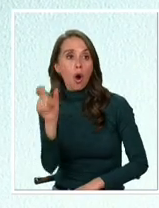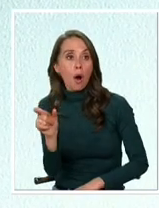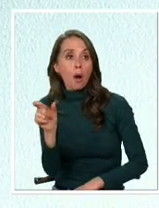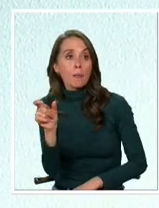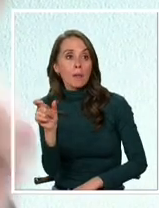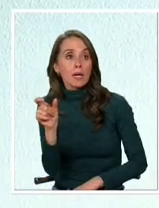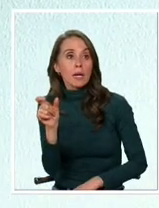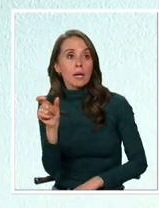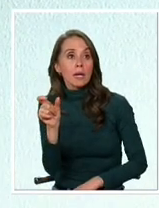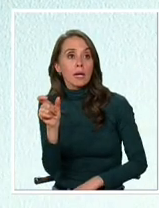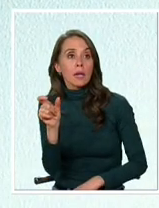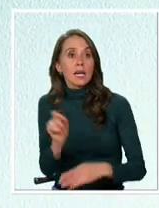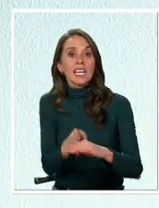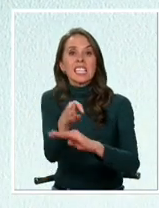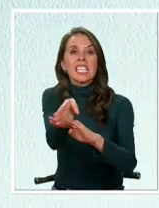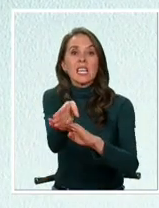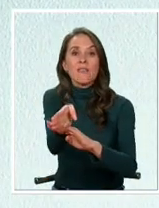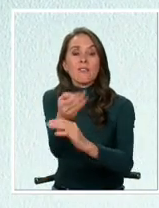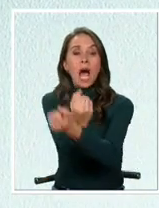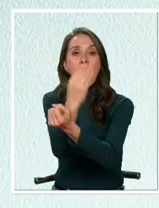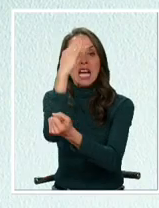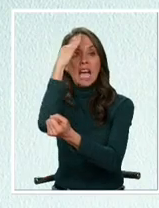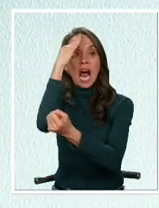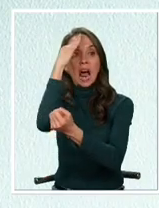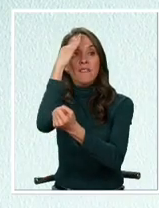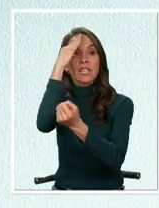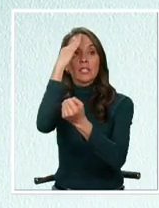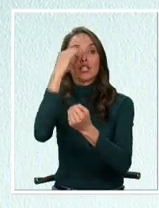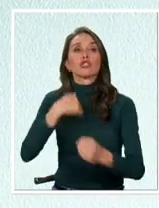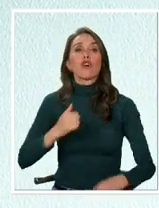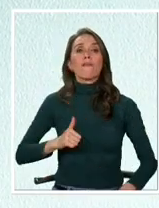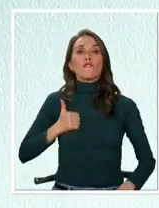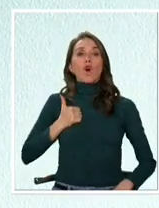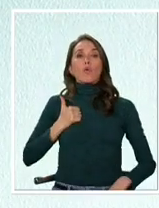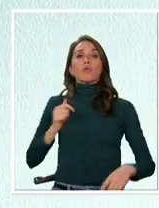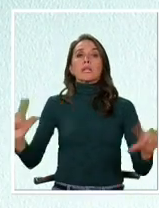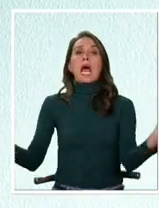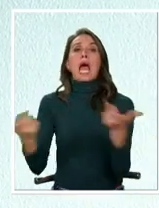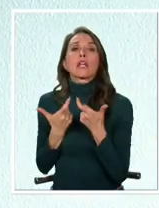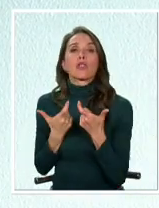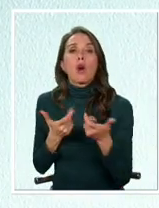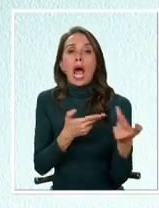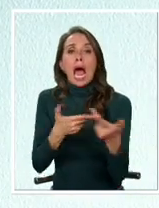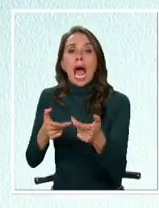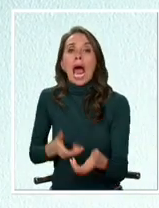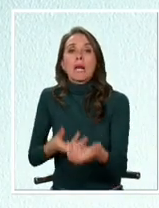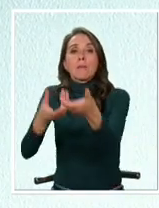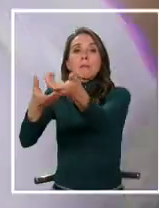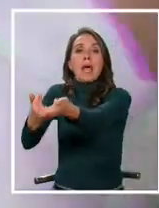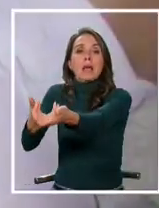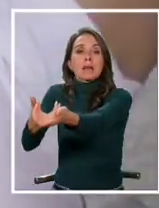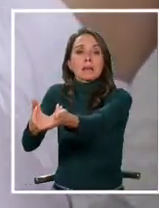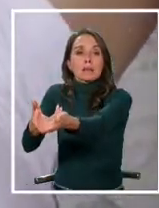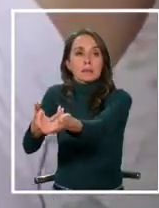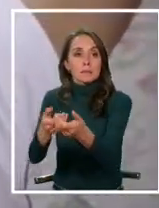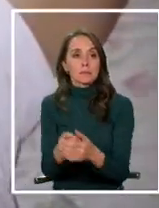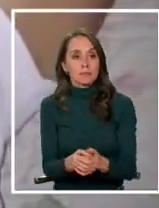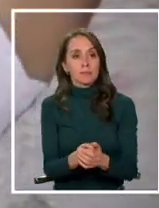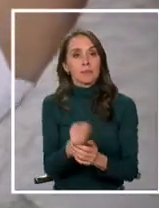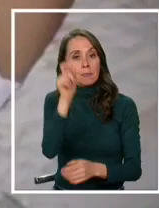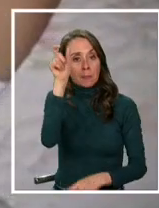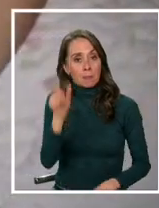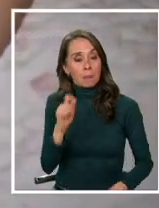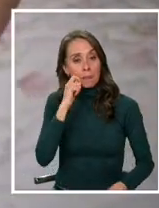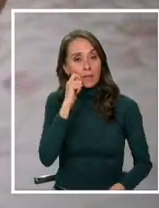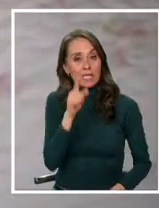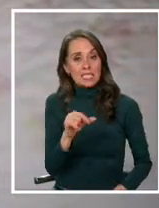estaba presentando en los cuarteles de carabinero para hacer entrega voluntaria de las armas que tenían su poder respecto al caso